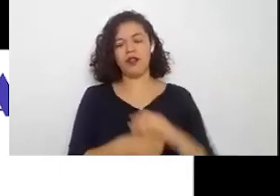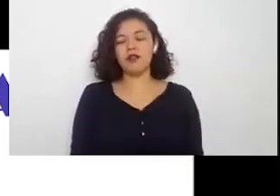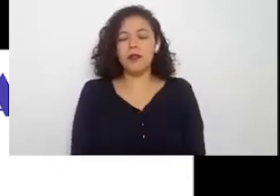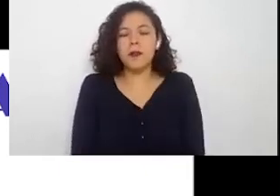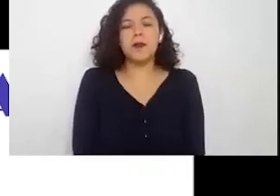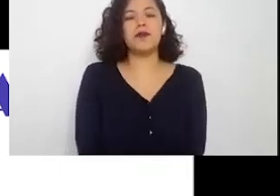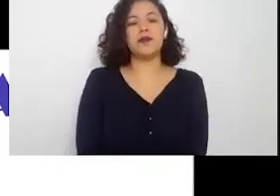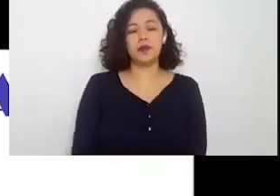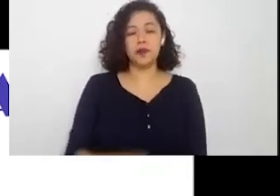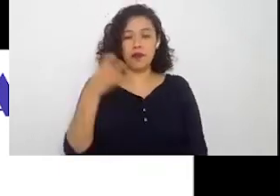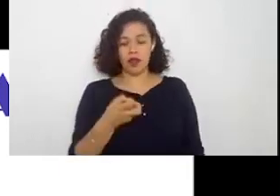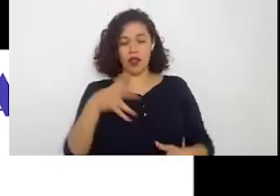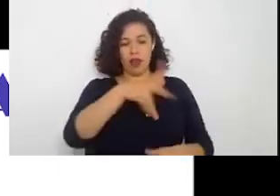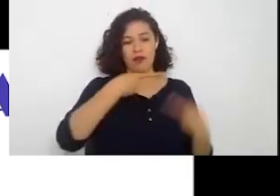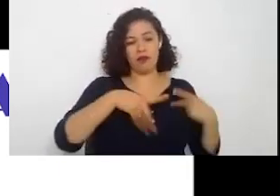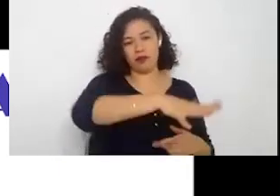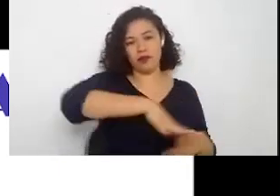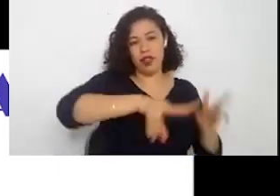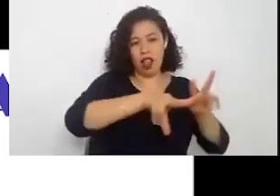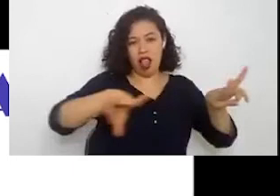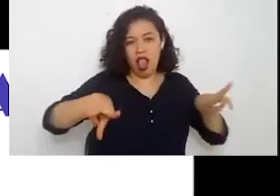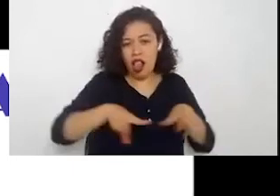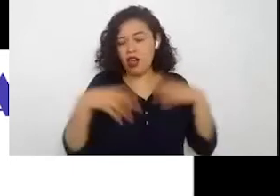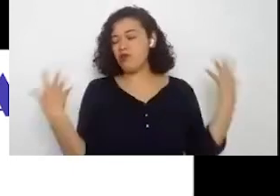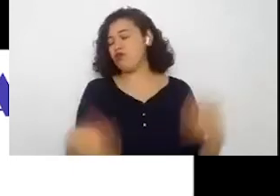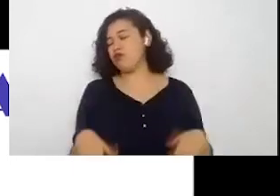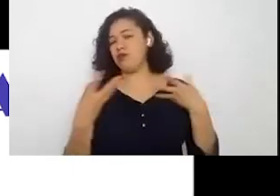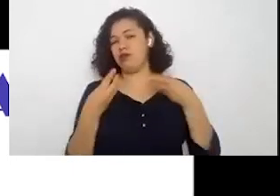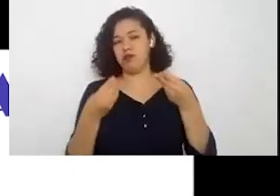una población altamente vulnerable.